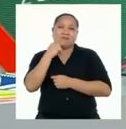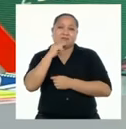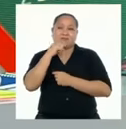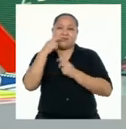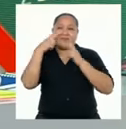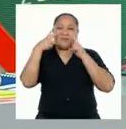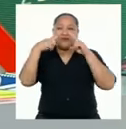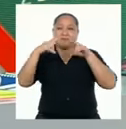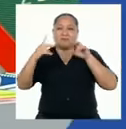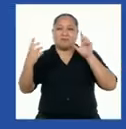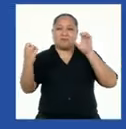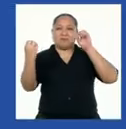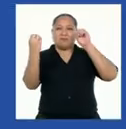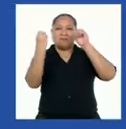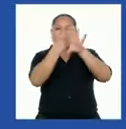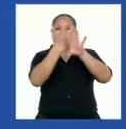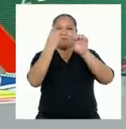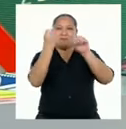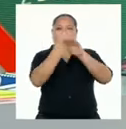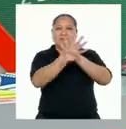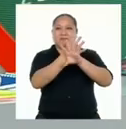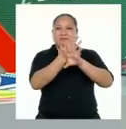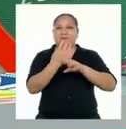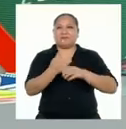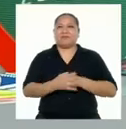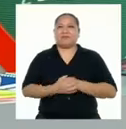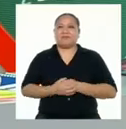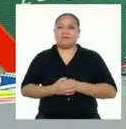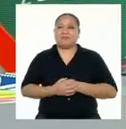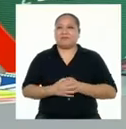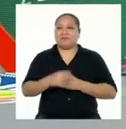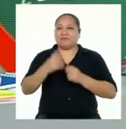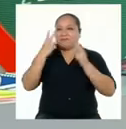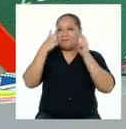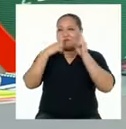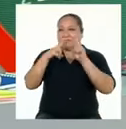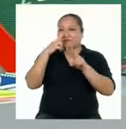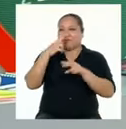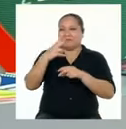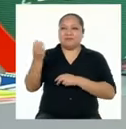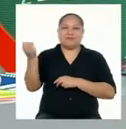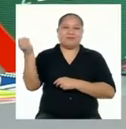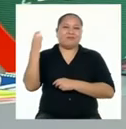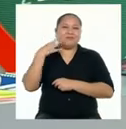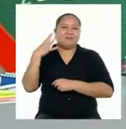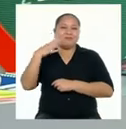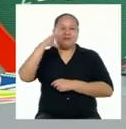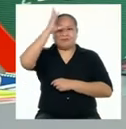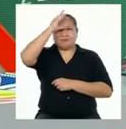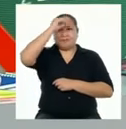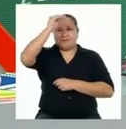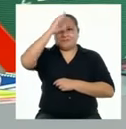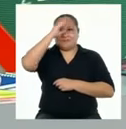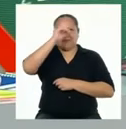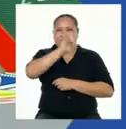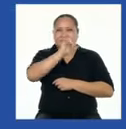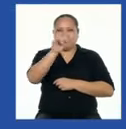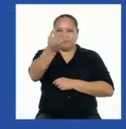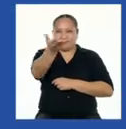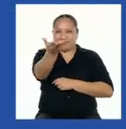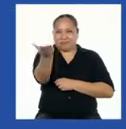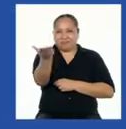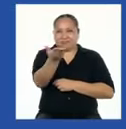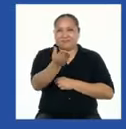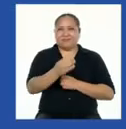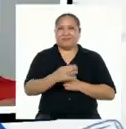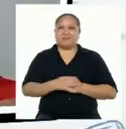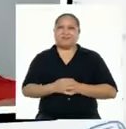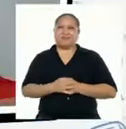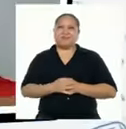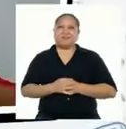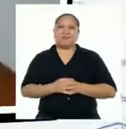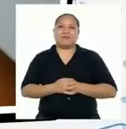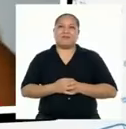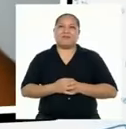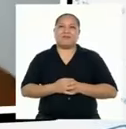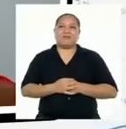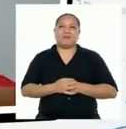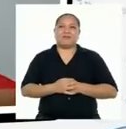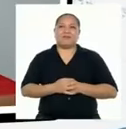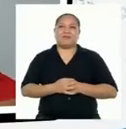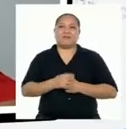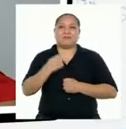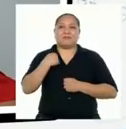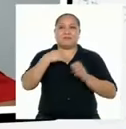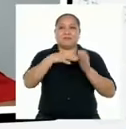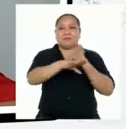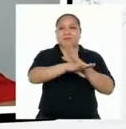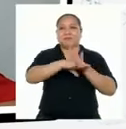ven a través de pantallas. Vamos a ver lo que tienen que decir las chicas y los chicos como ustedes. Si vamos a